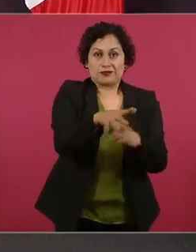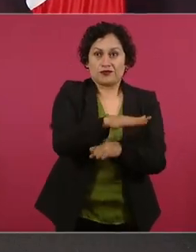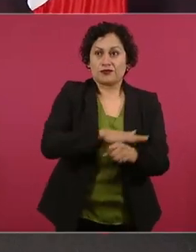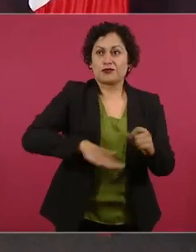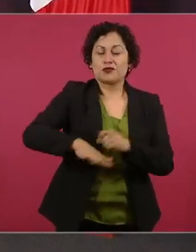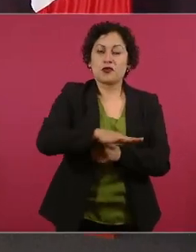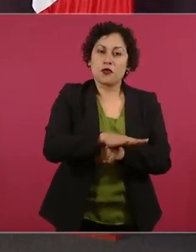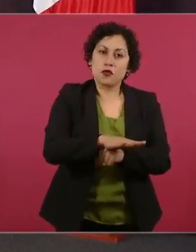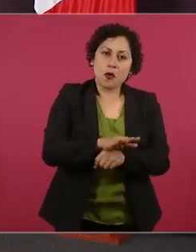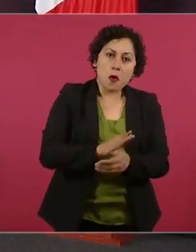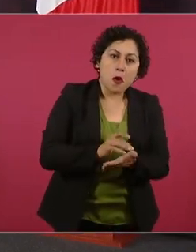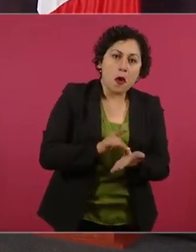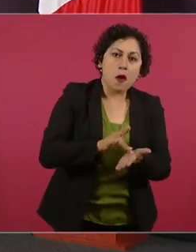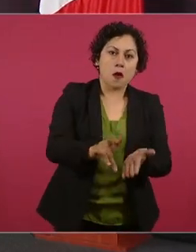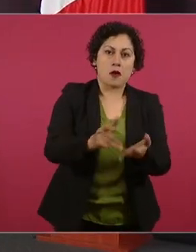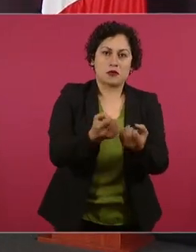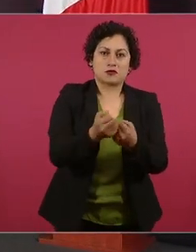pública,